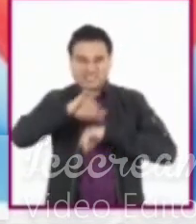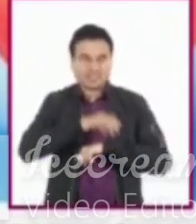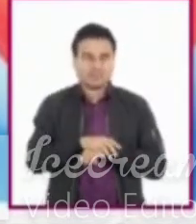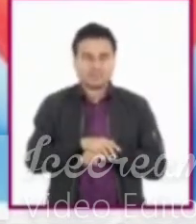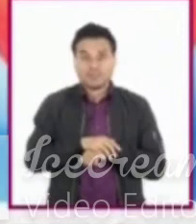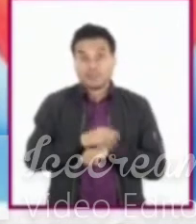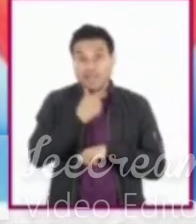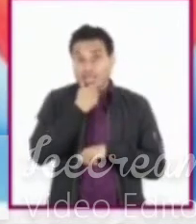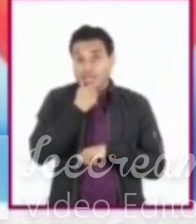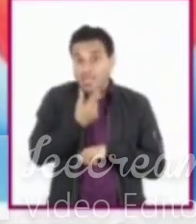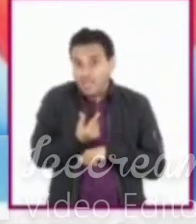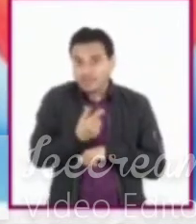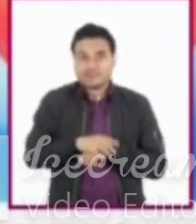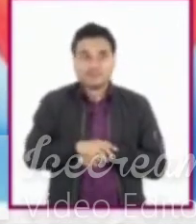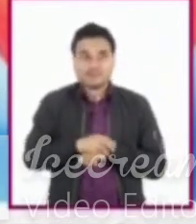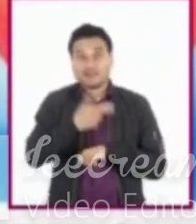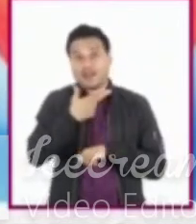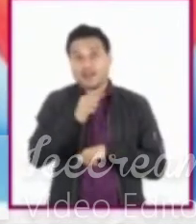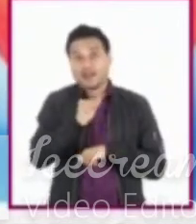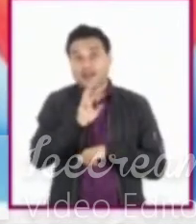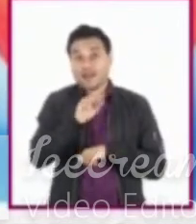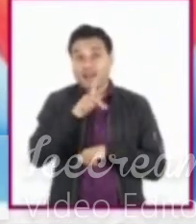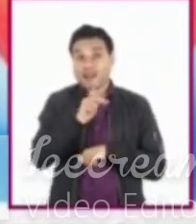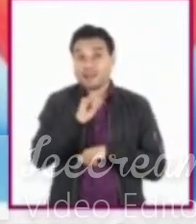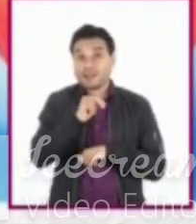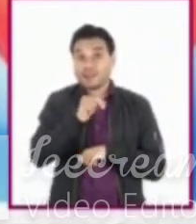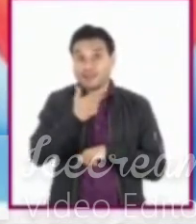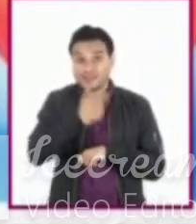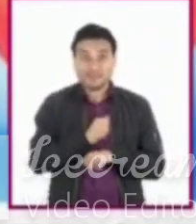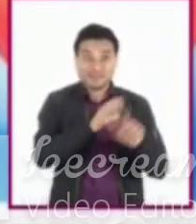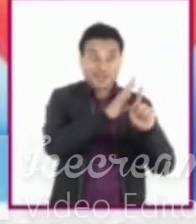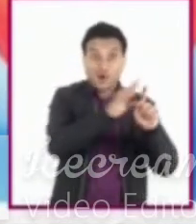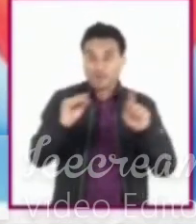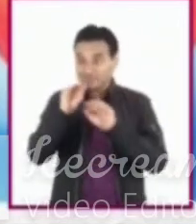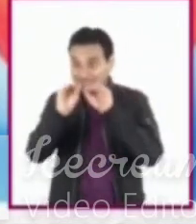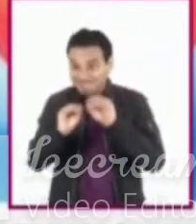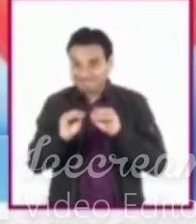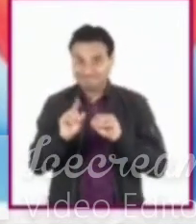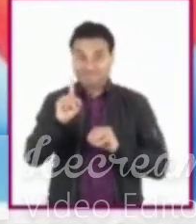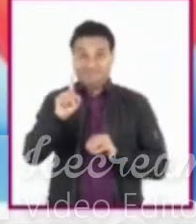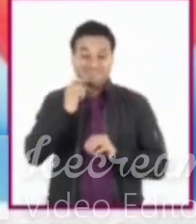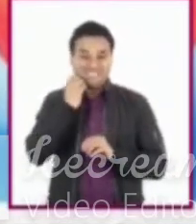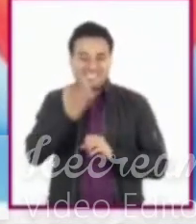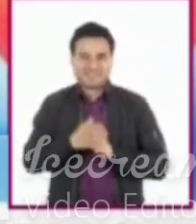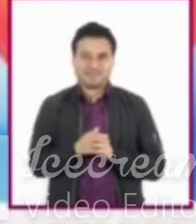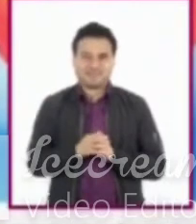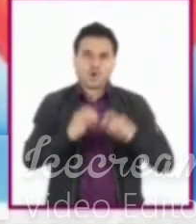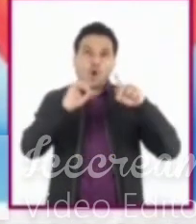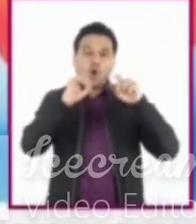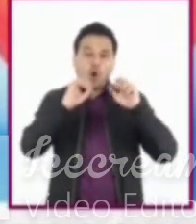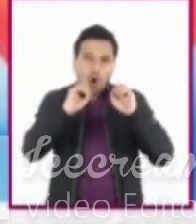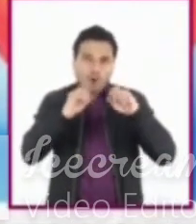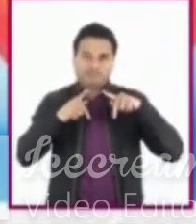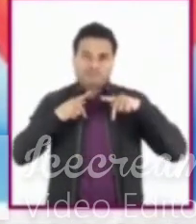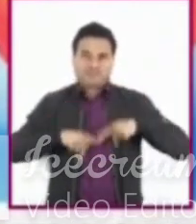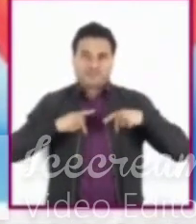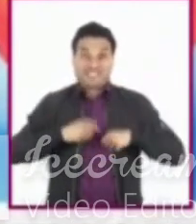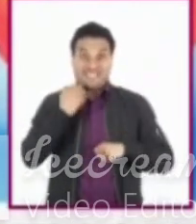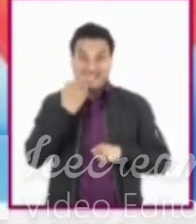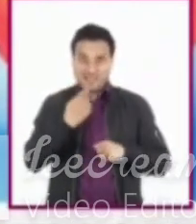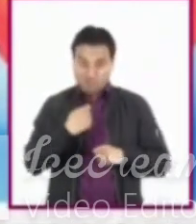Hawking. Y no faltaría quien, mediante la clonación, pretendiera contar con una copia de sí mismo.